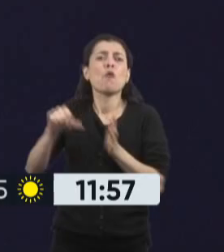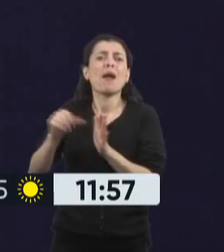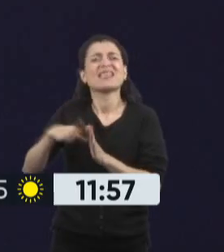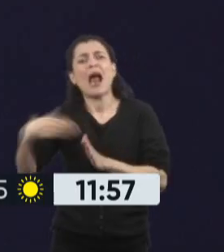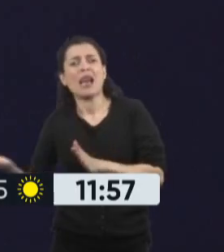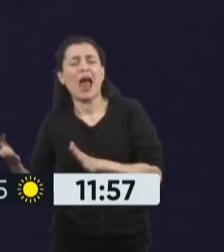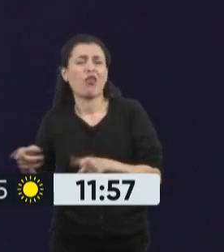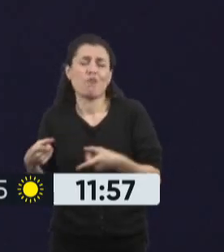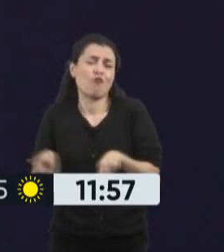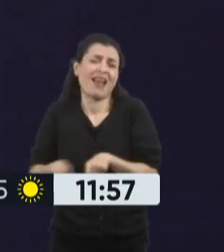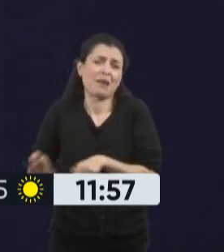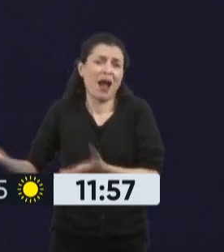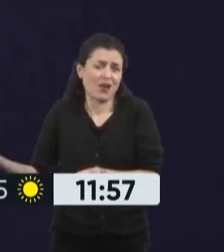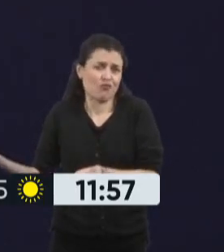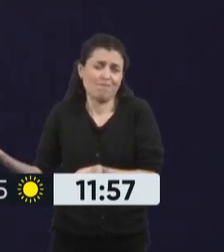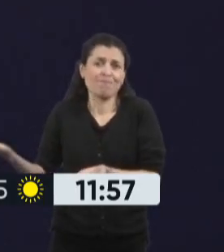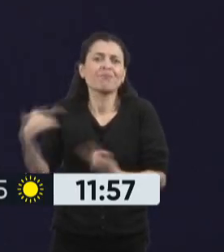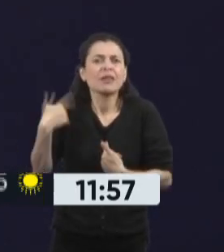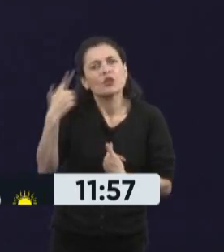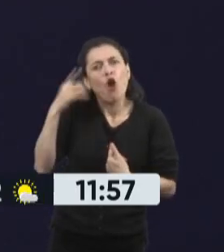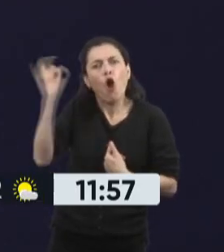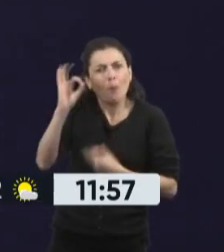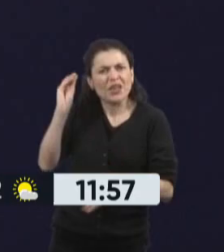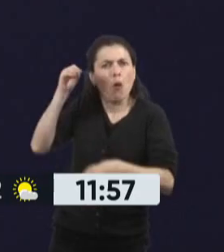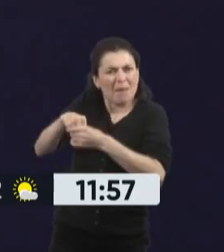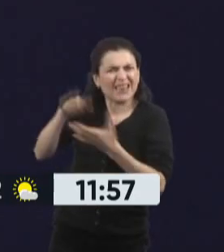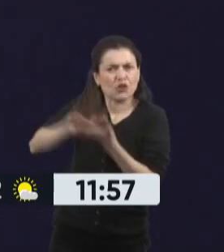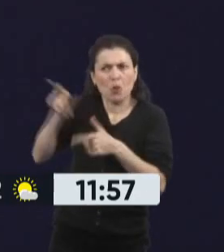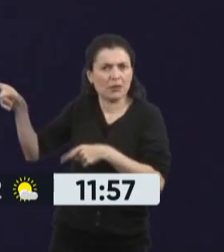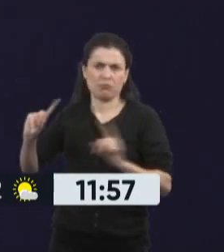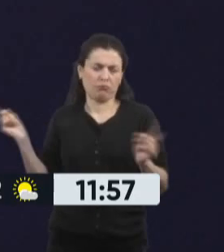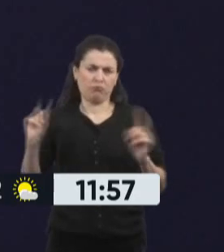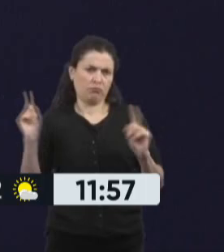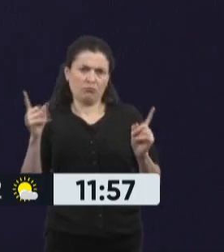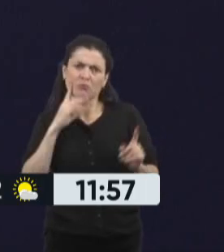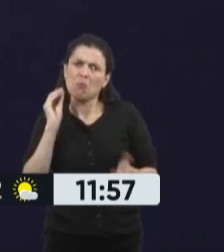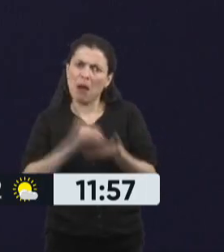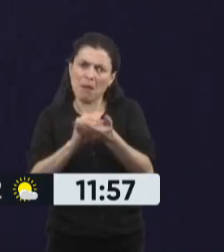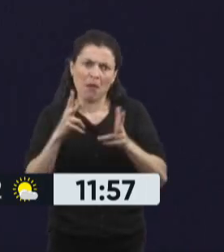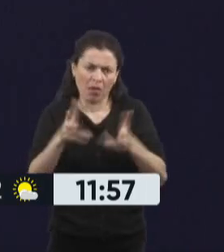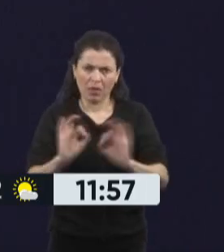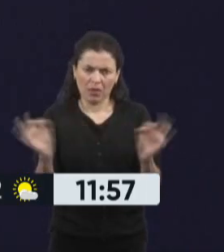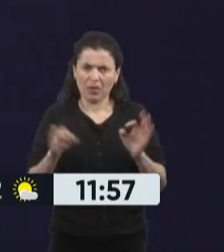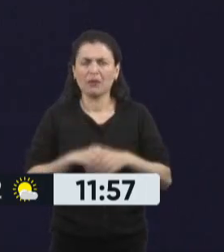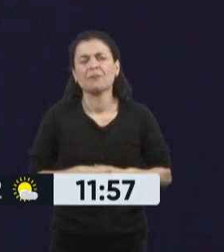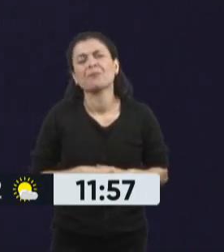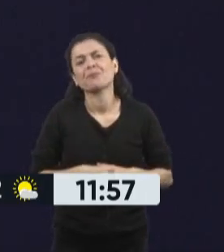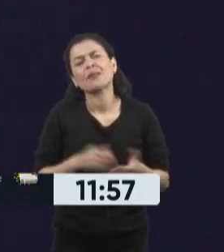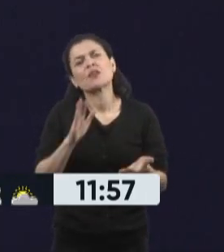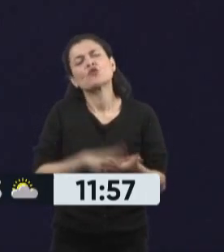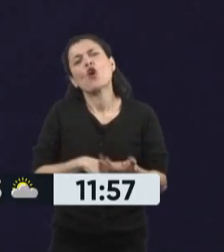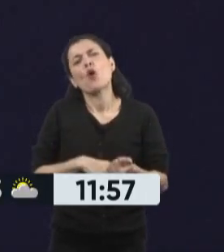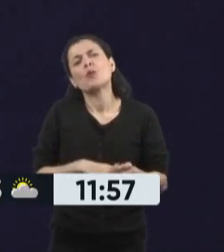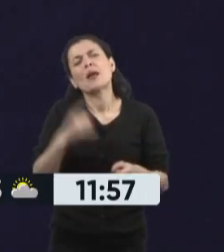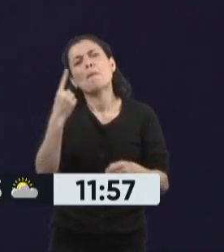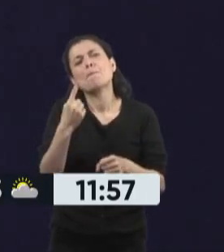de ellos que no opinamos. Así que no hay mucho para decir, digamos. Con respecto a